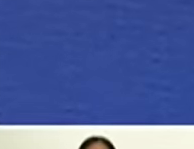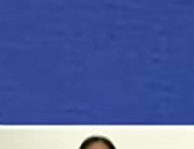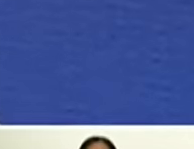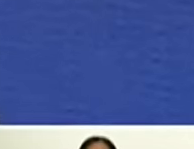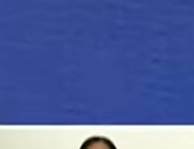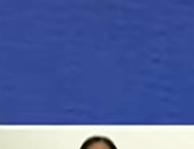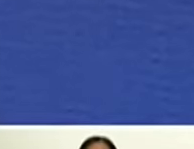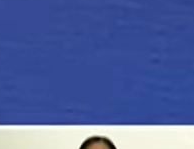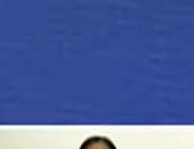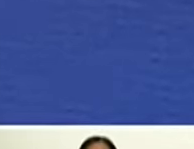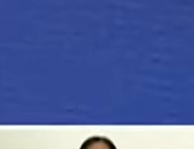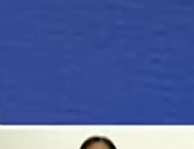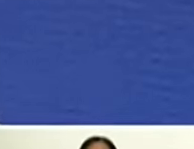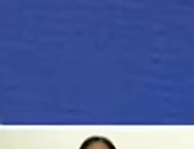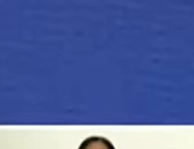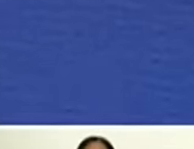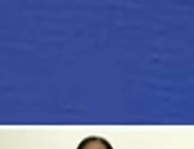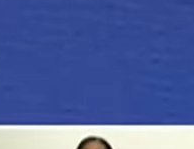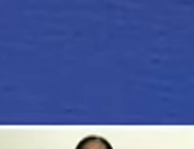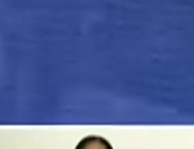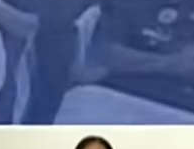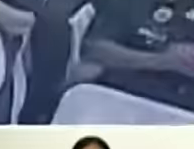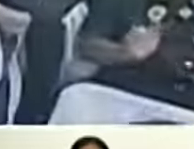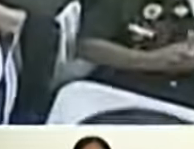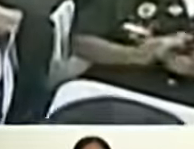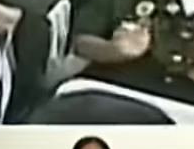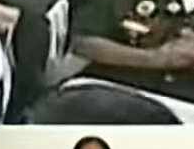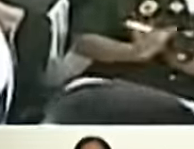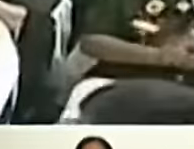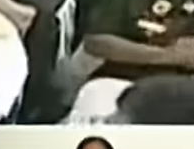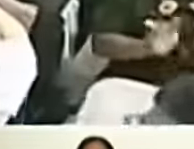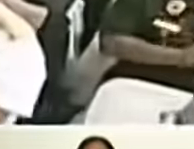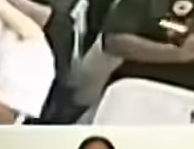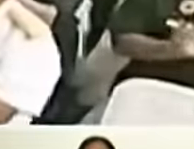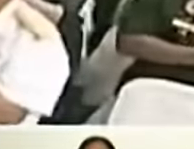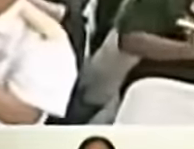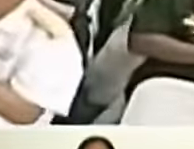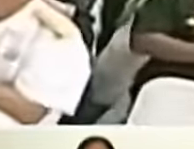Cipriano Castro. A partir de ahora, en honor a Cipriano Castro.